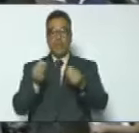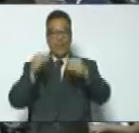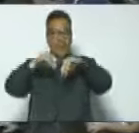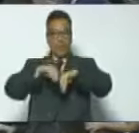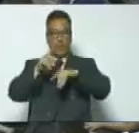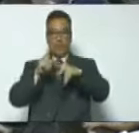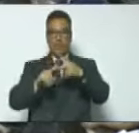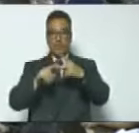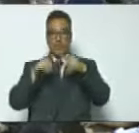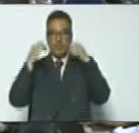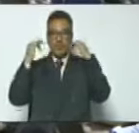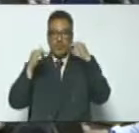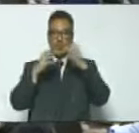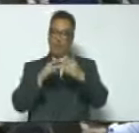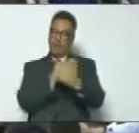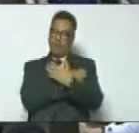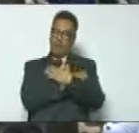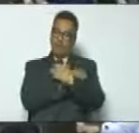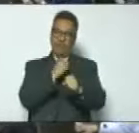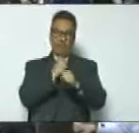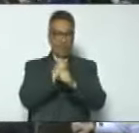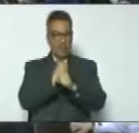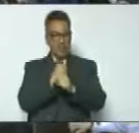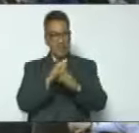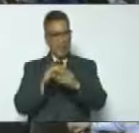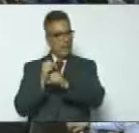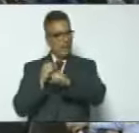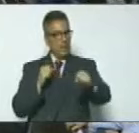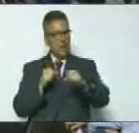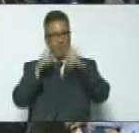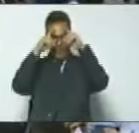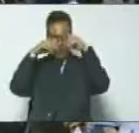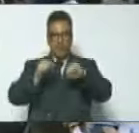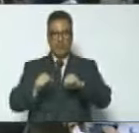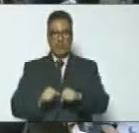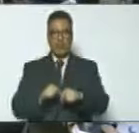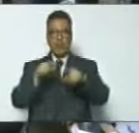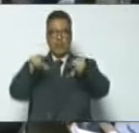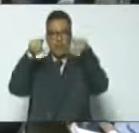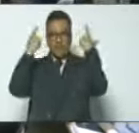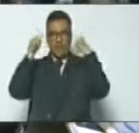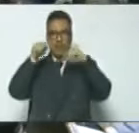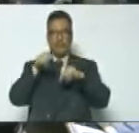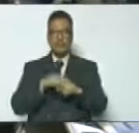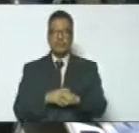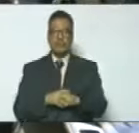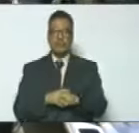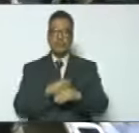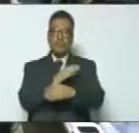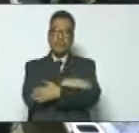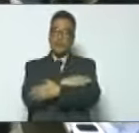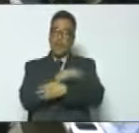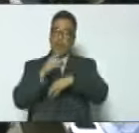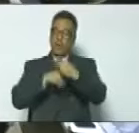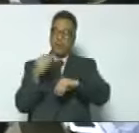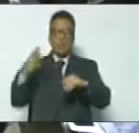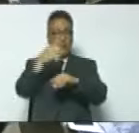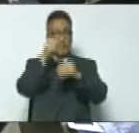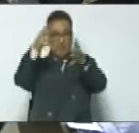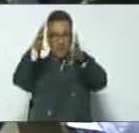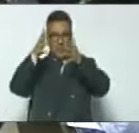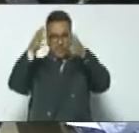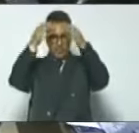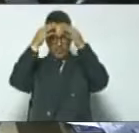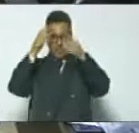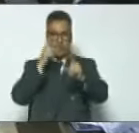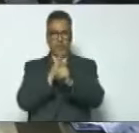Acuerdo en celebración y felicitación al equipo de béisbol profesional Los Tiburones de la Guaira por haberse coronado